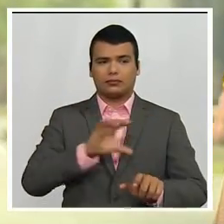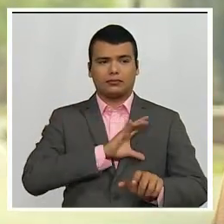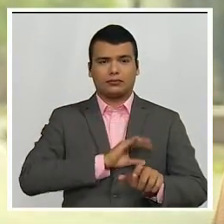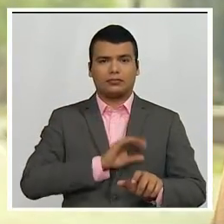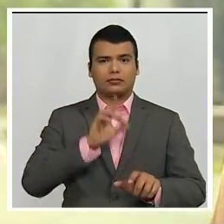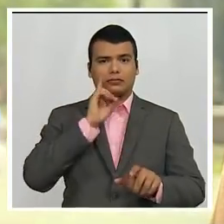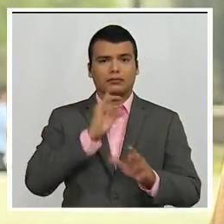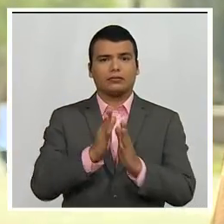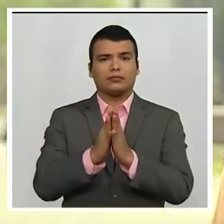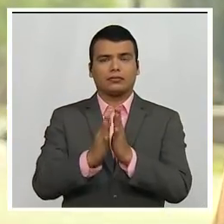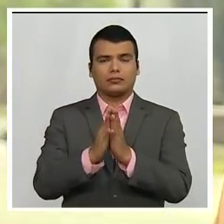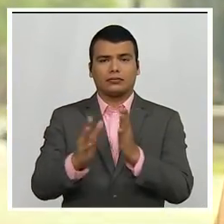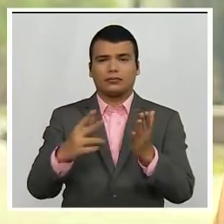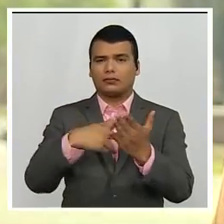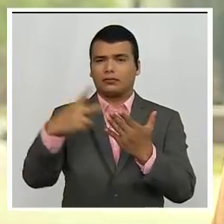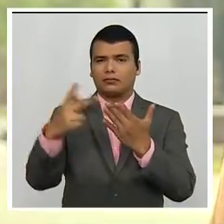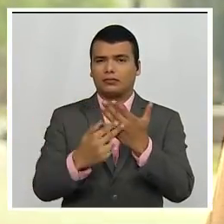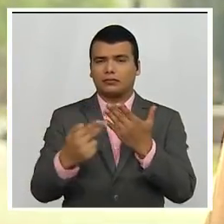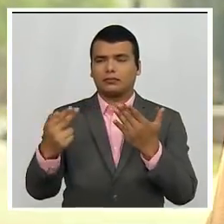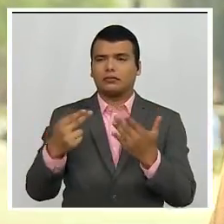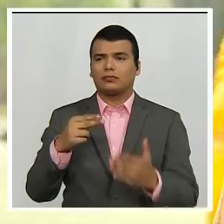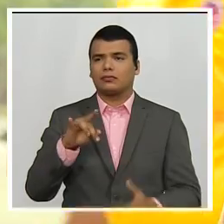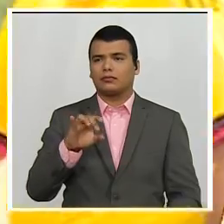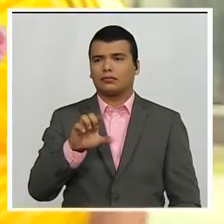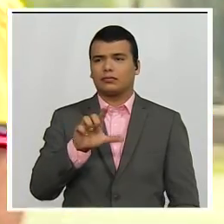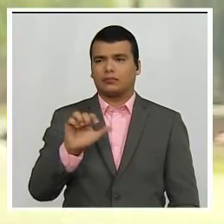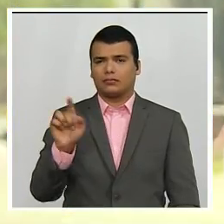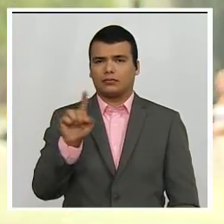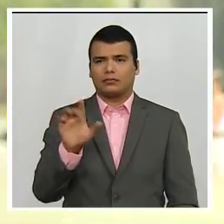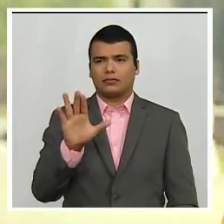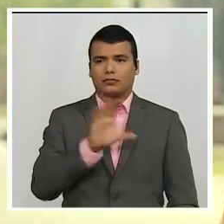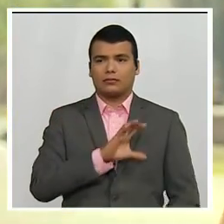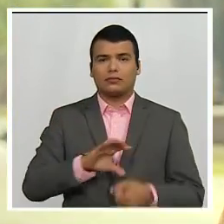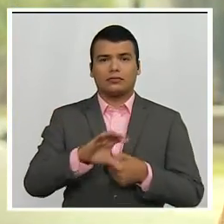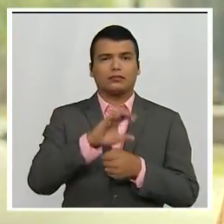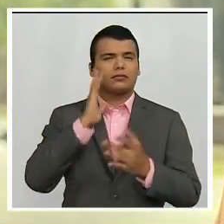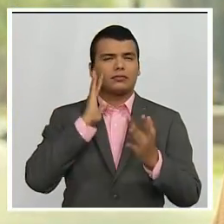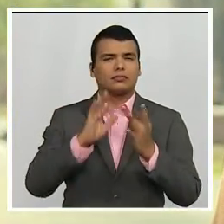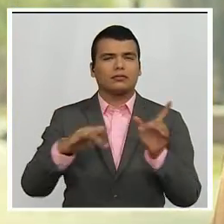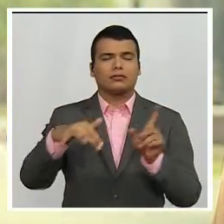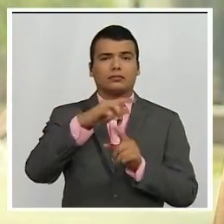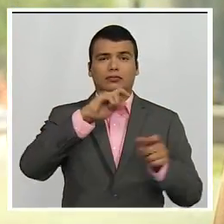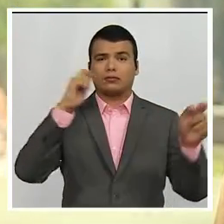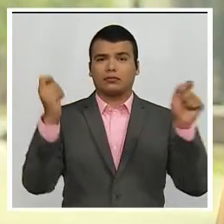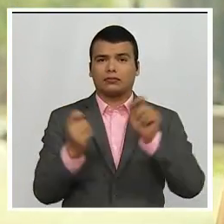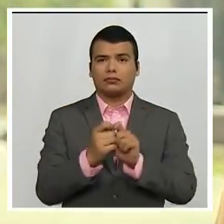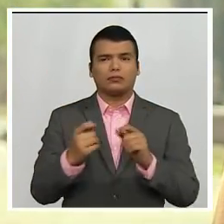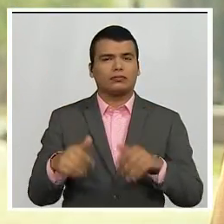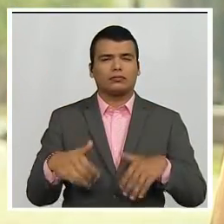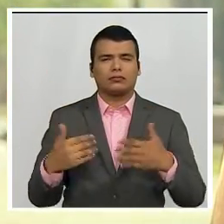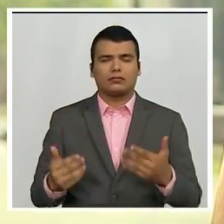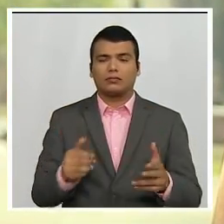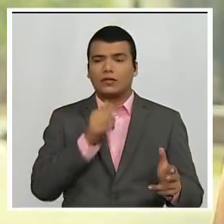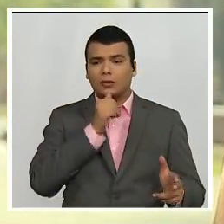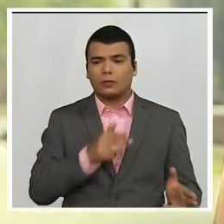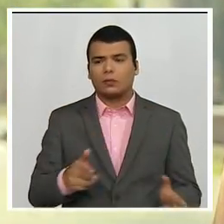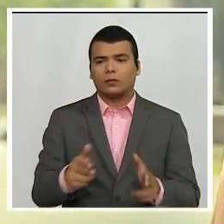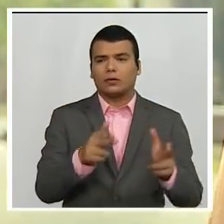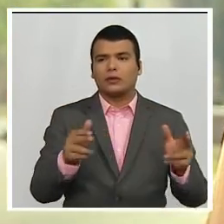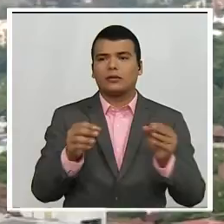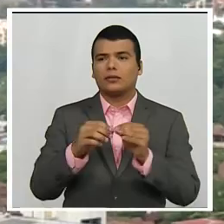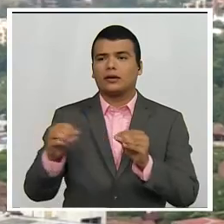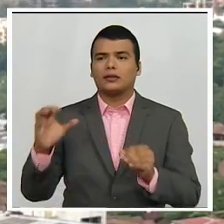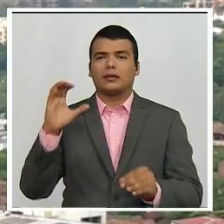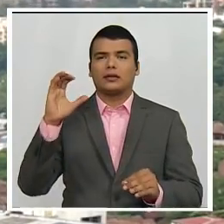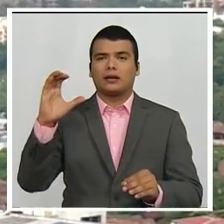conocía el resultado del proyecto huellas de ciudad relacionado al cambio climático se trata de la medición de la huella hídrica y la huella de carbono de la